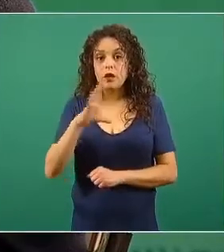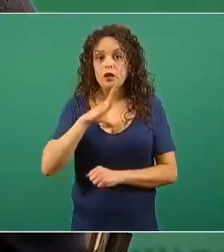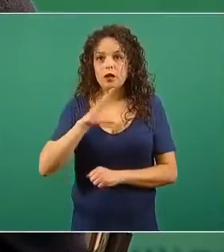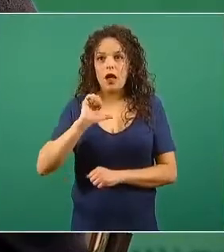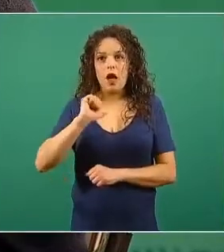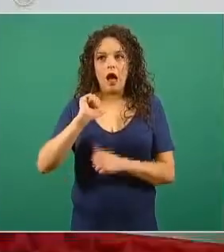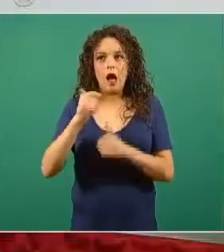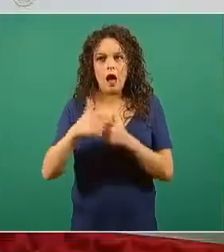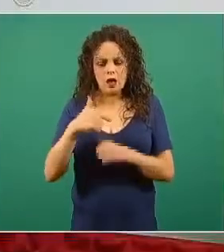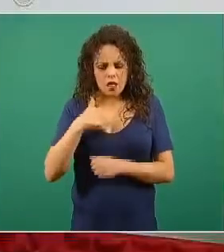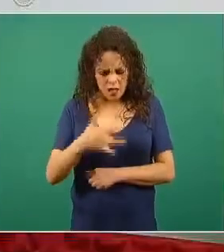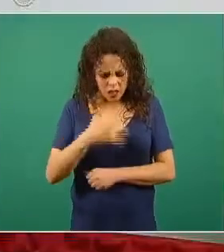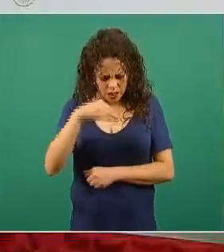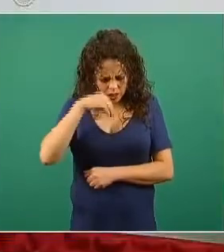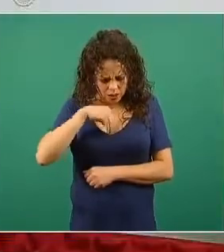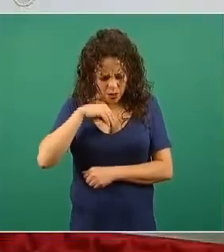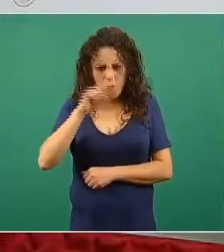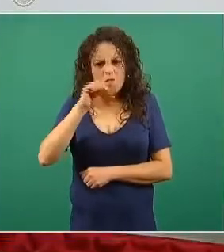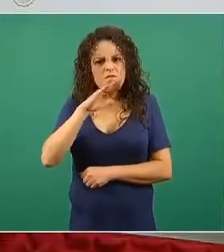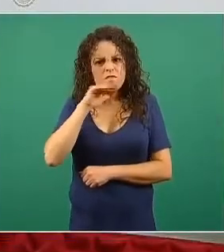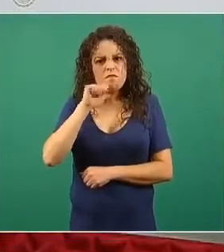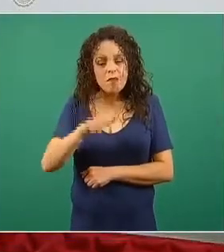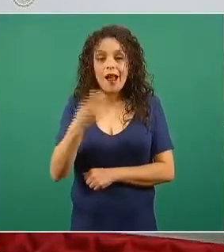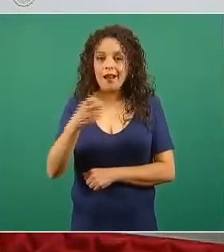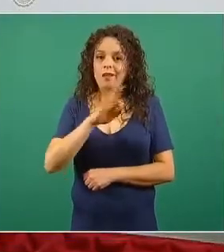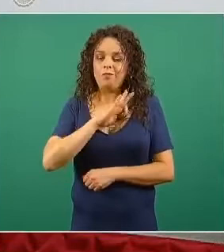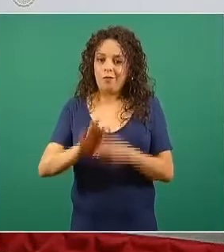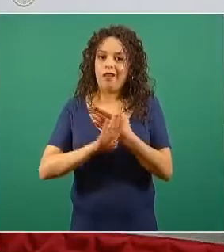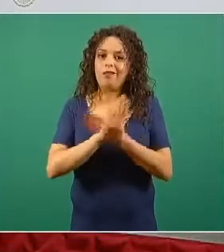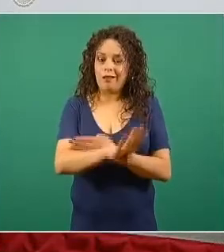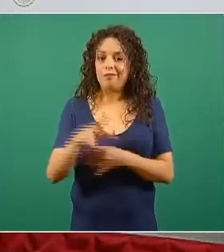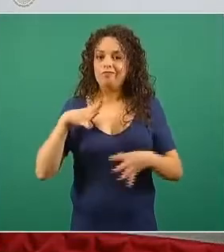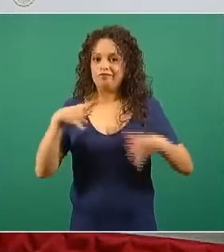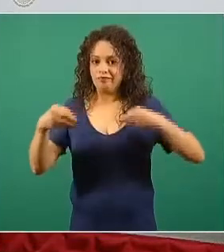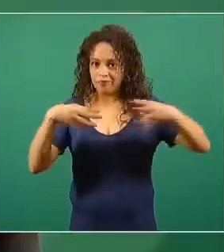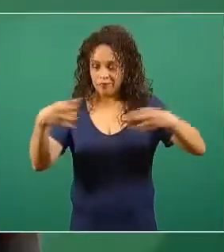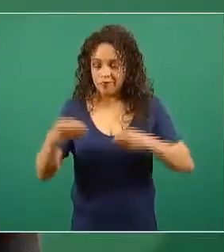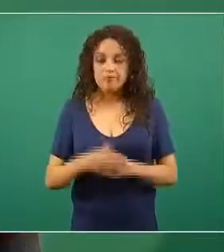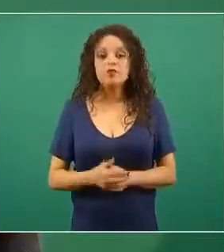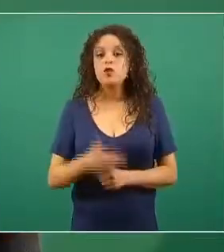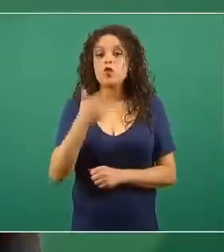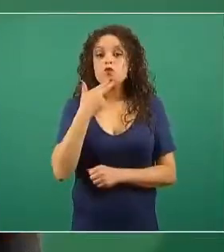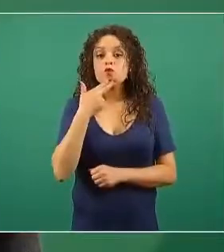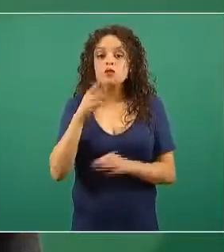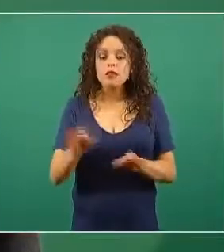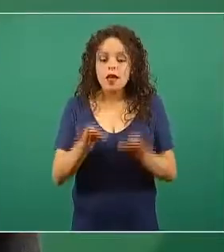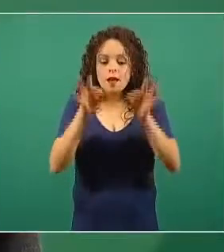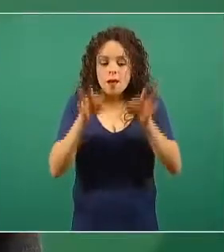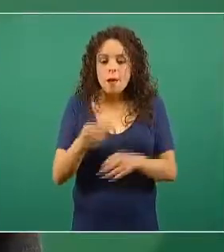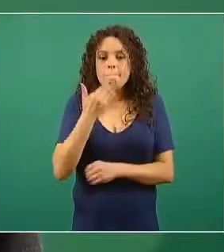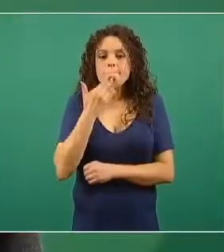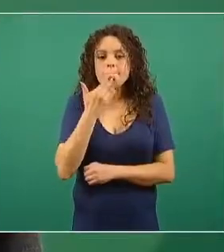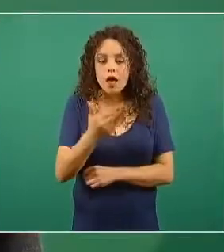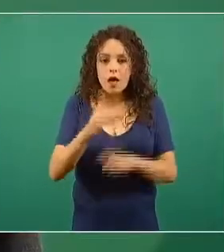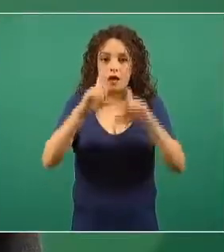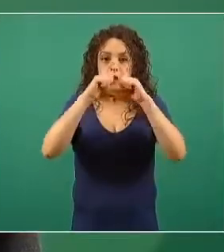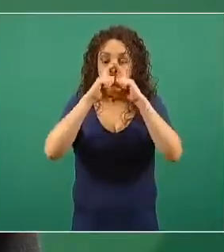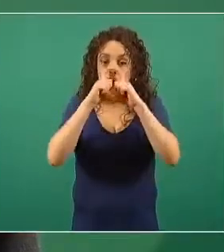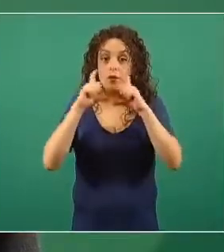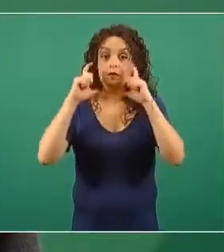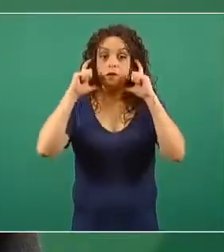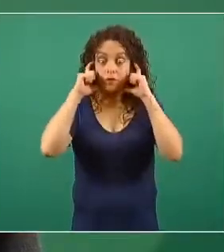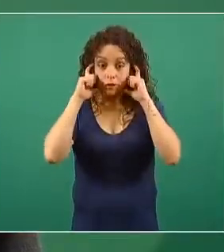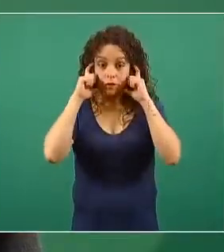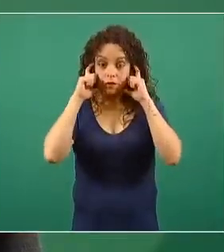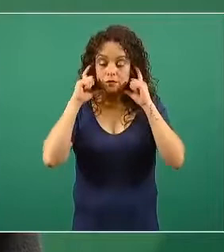signos y síntomas, precisamente para limitar los contagios. El uso adecuado del cubrebocas, sobre